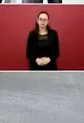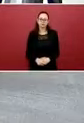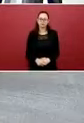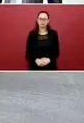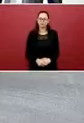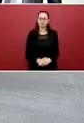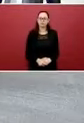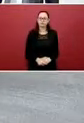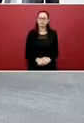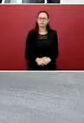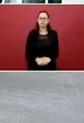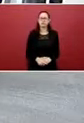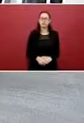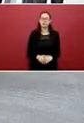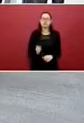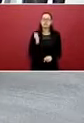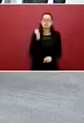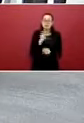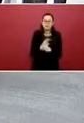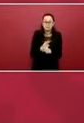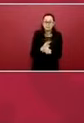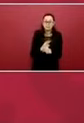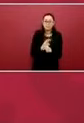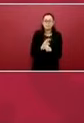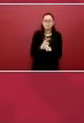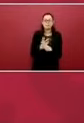Miren, muy temprano